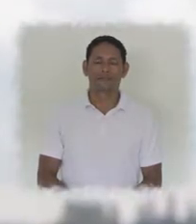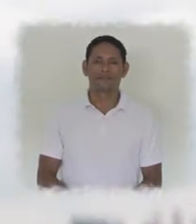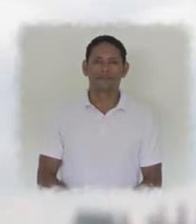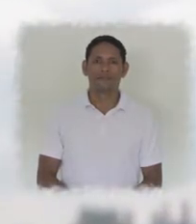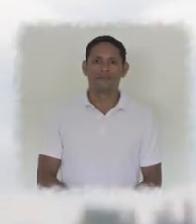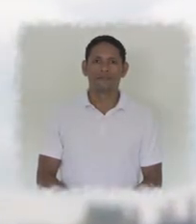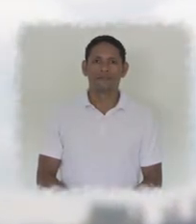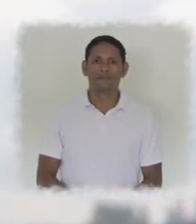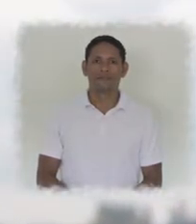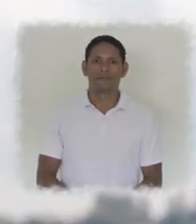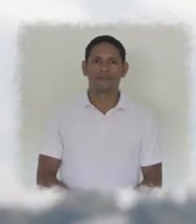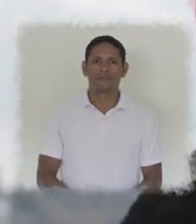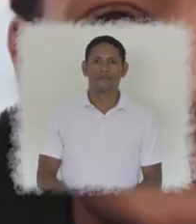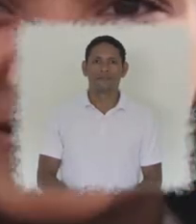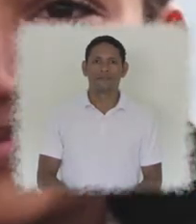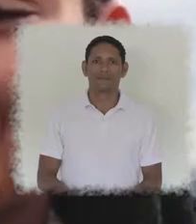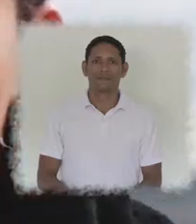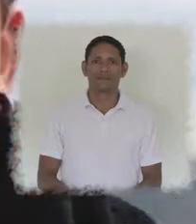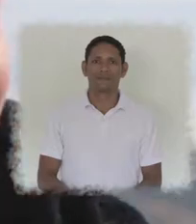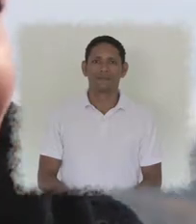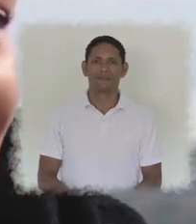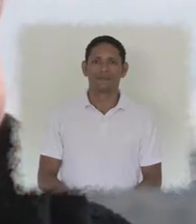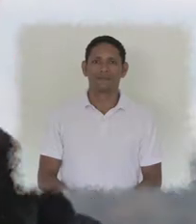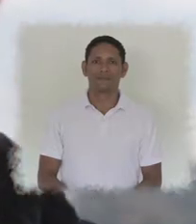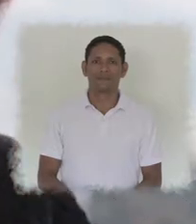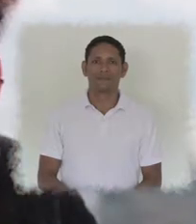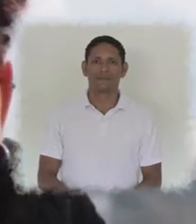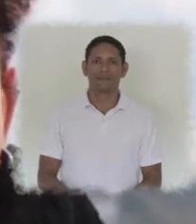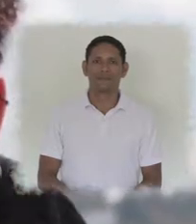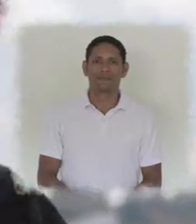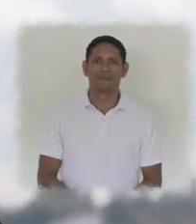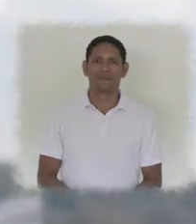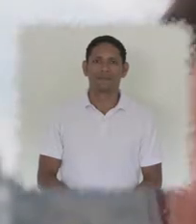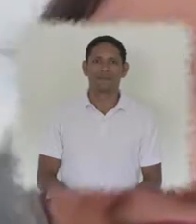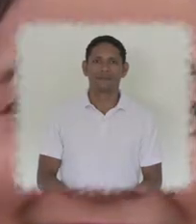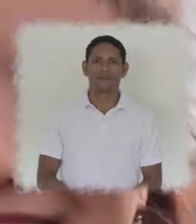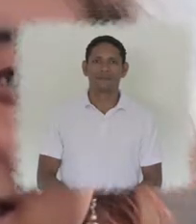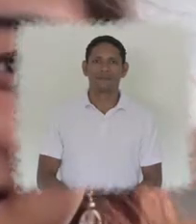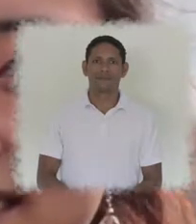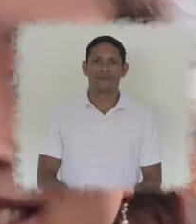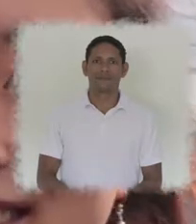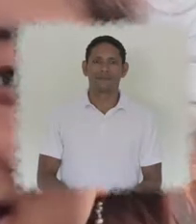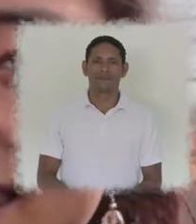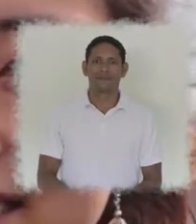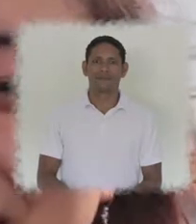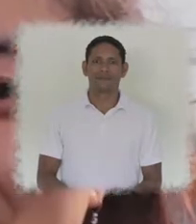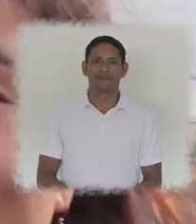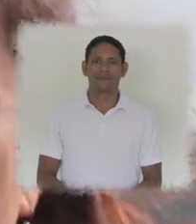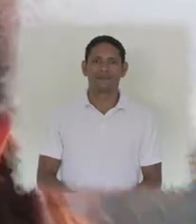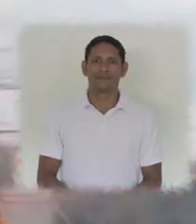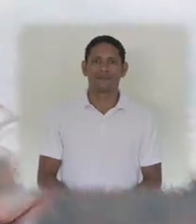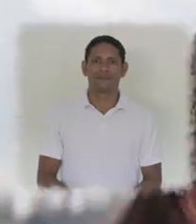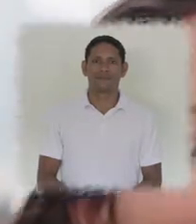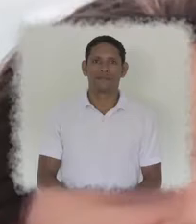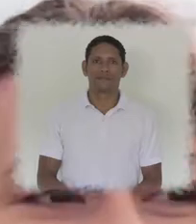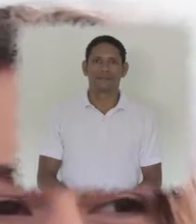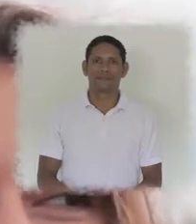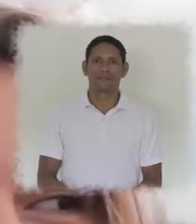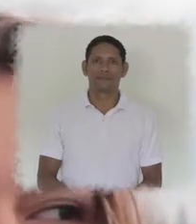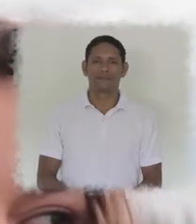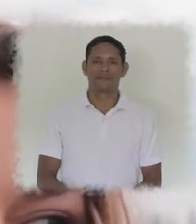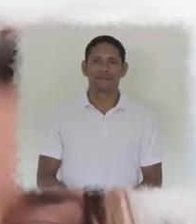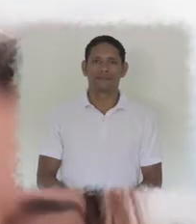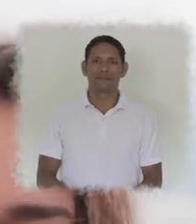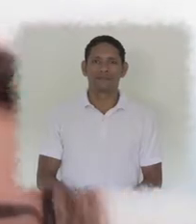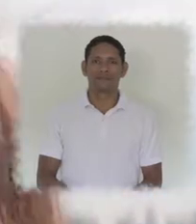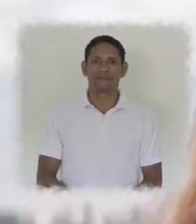Taiwan. Bettina from France. Mariko from Japan. Lina, France.